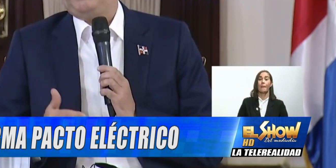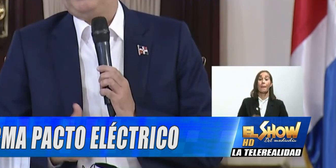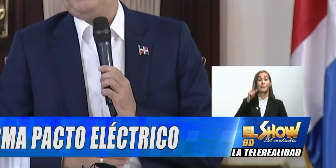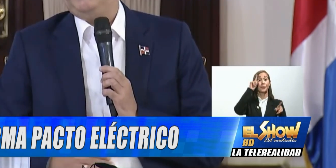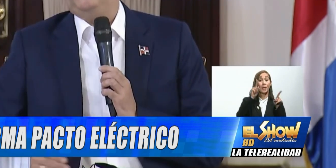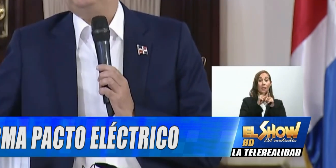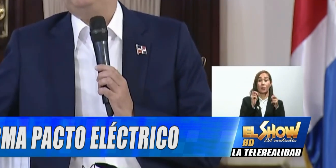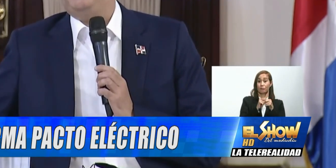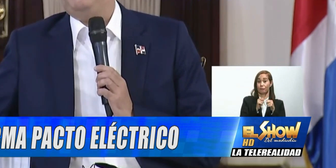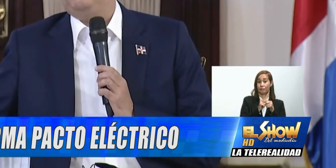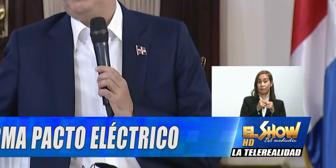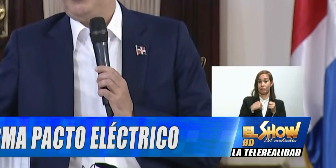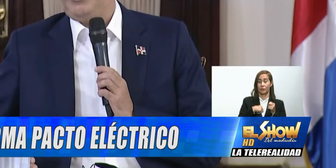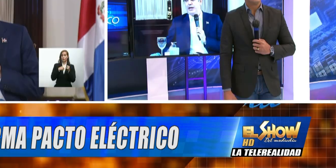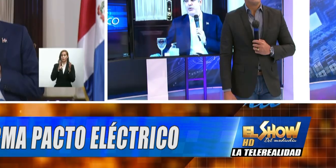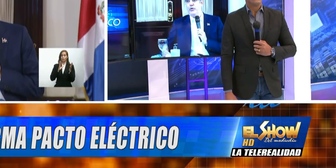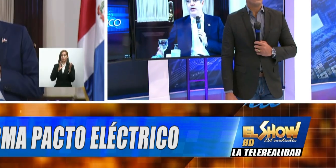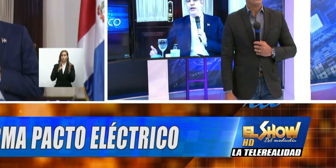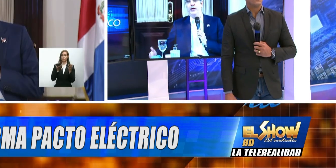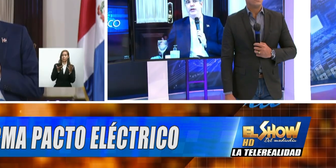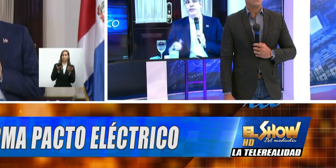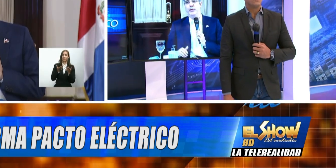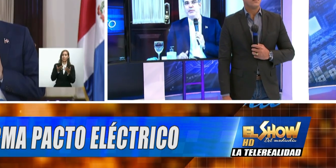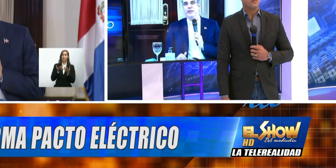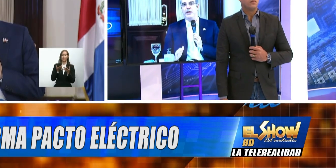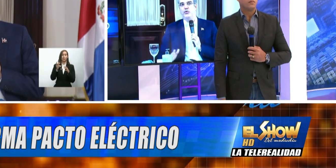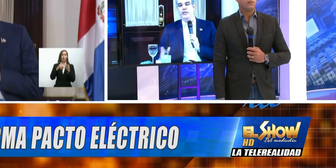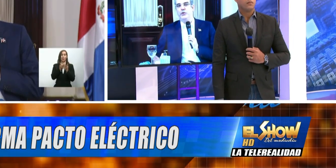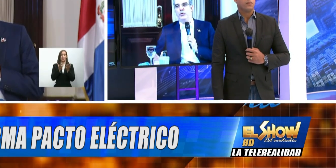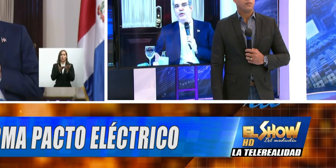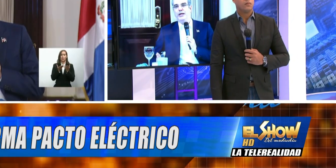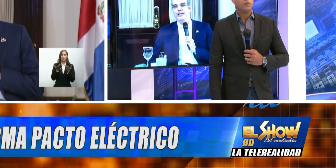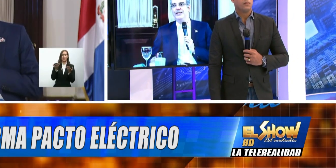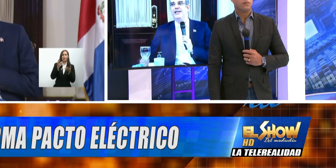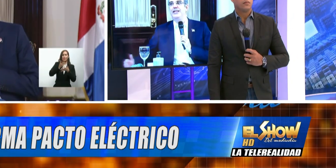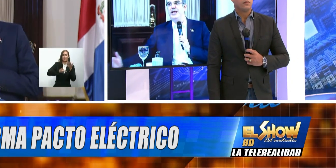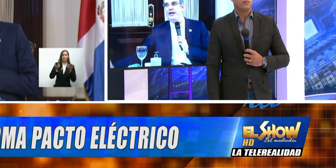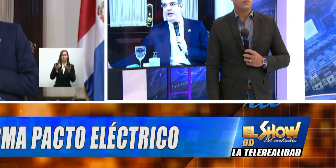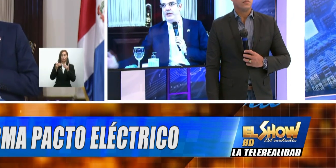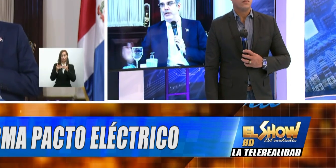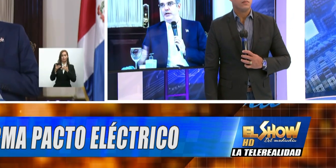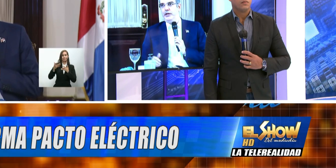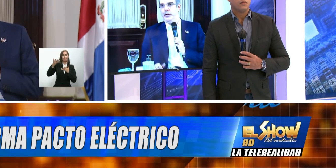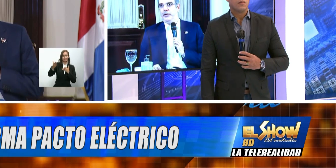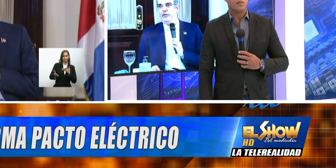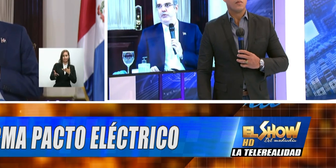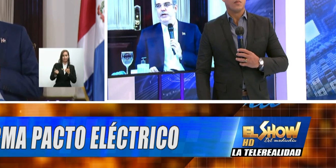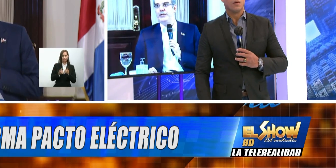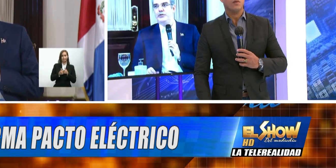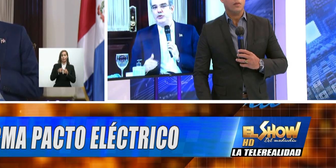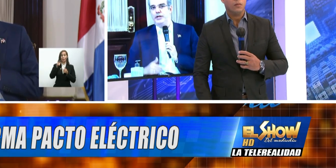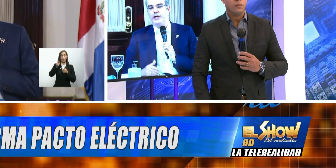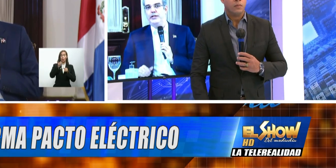pacto no nos oponíamos a lo que se había planteado, sino que se extendiera con